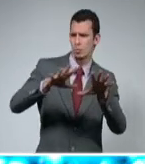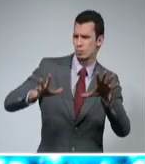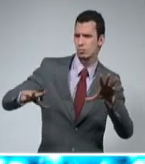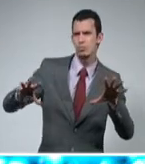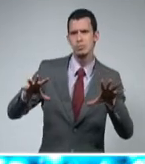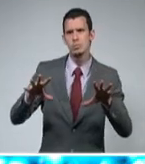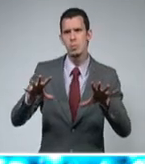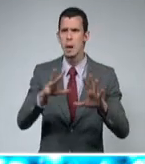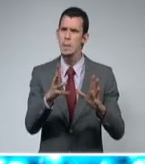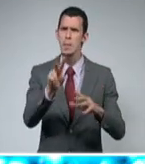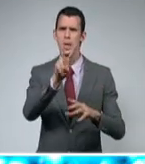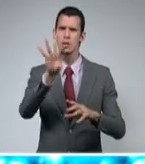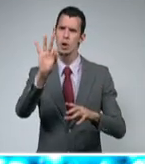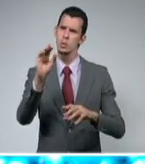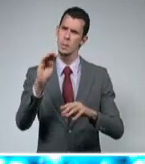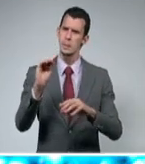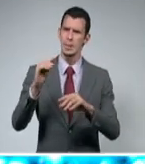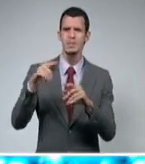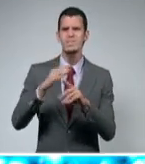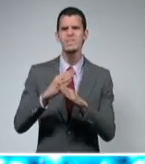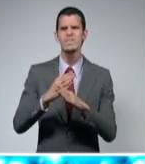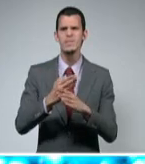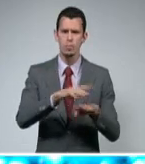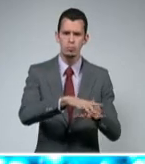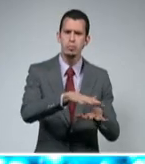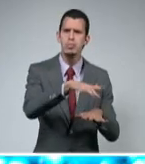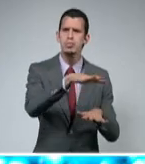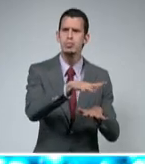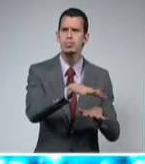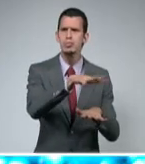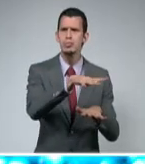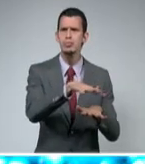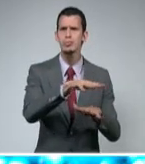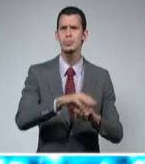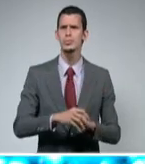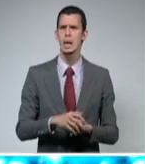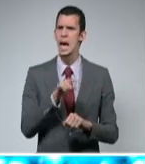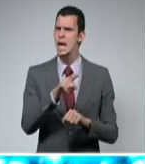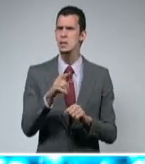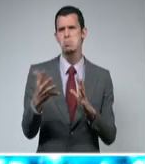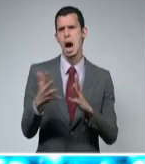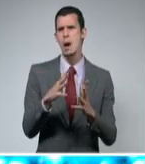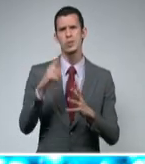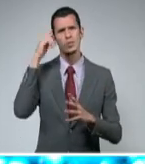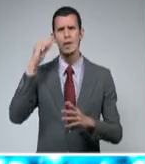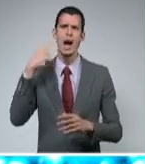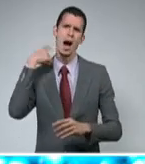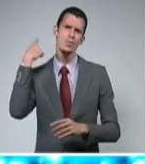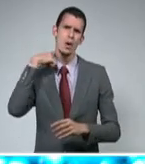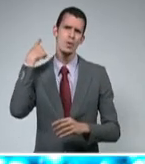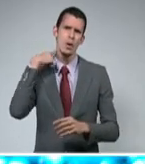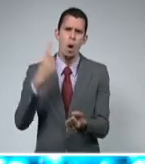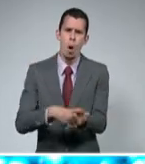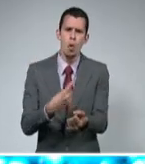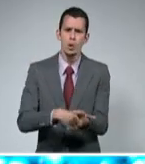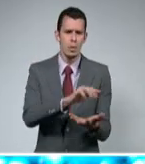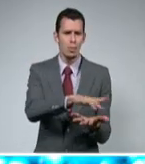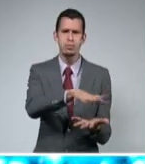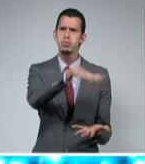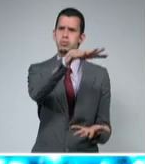y solamente el 65% del promedio histórico, que es el segundo más pequeño dentro del año. A nivel regional,